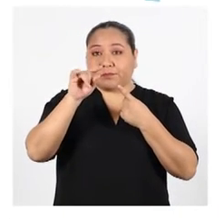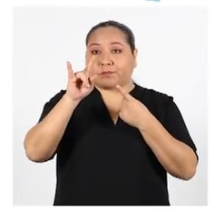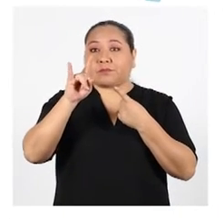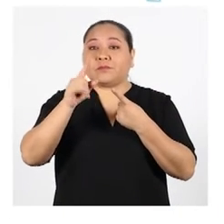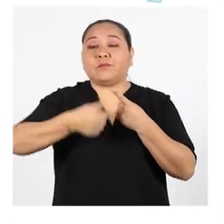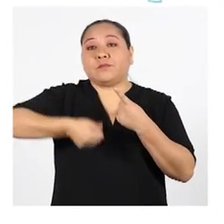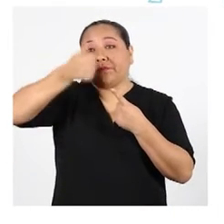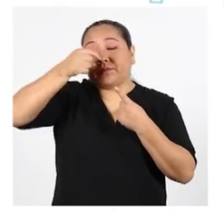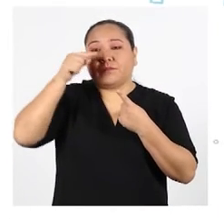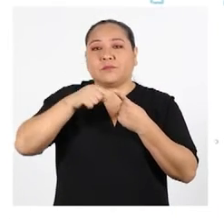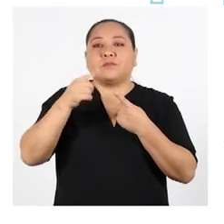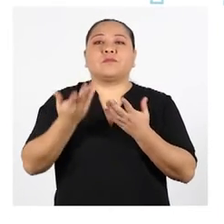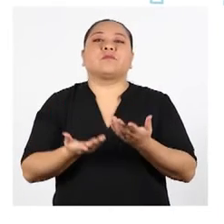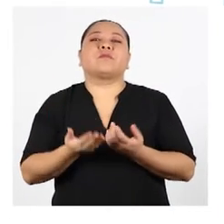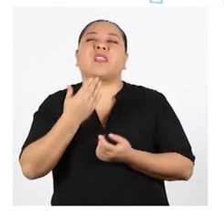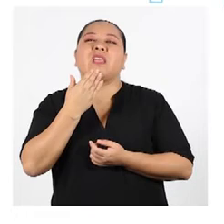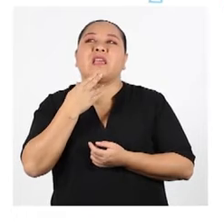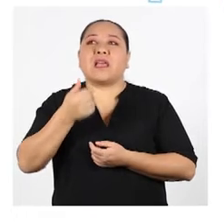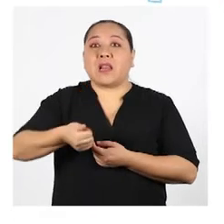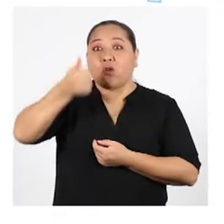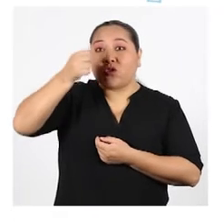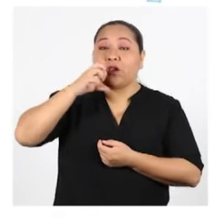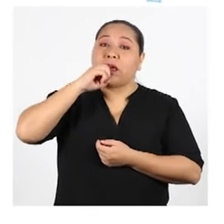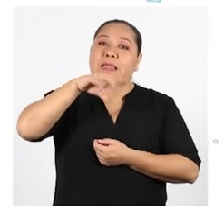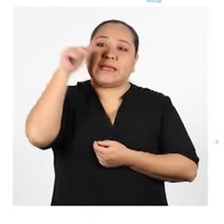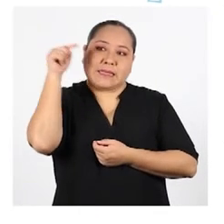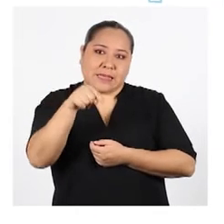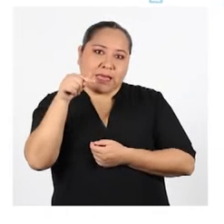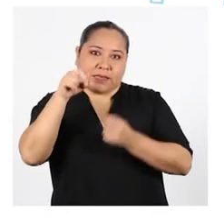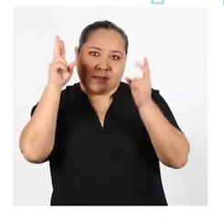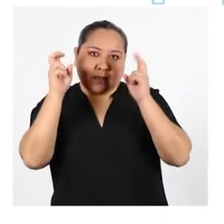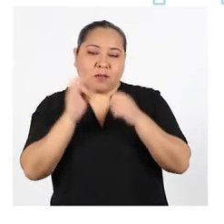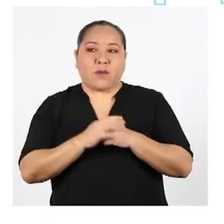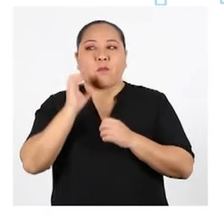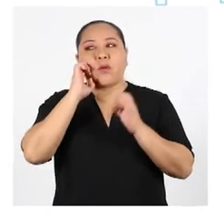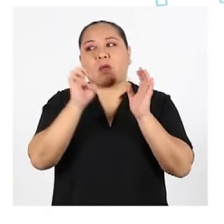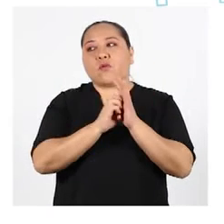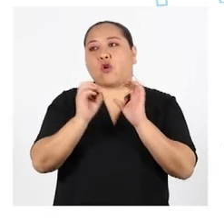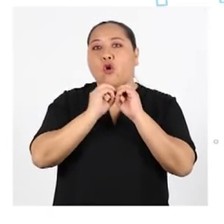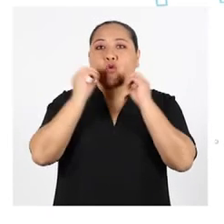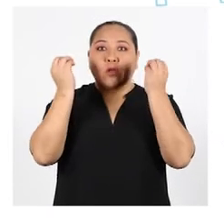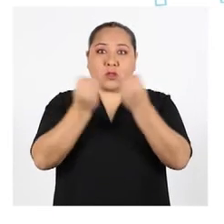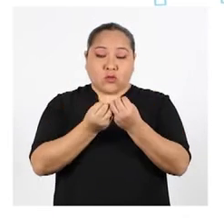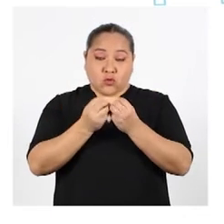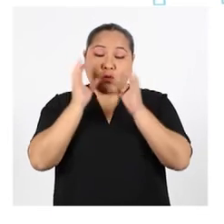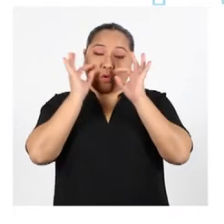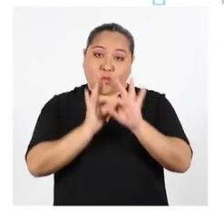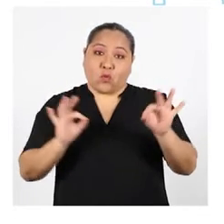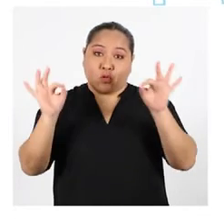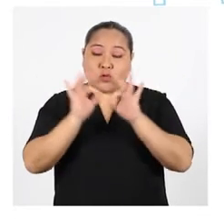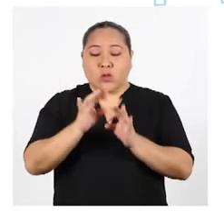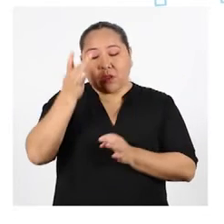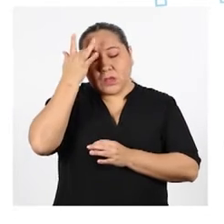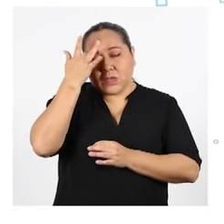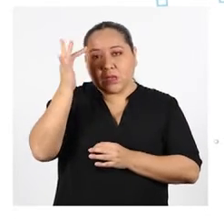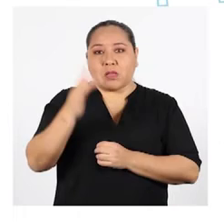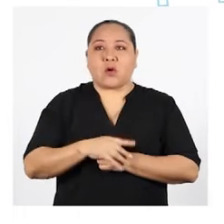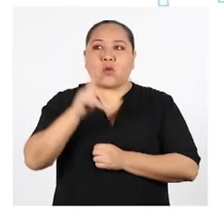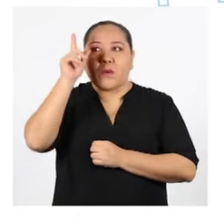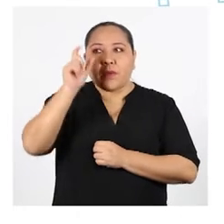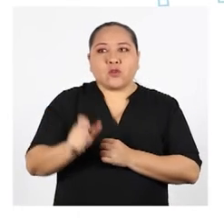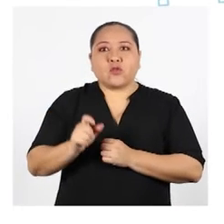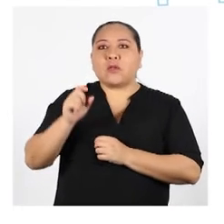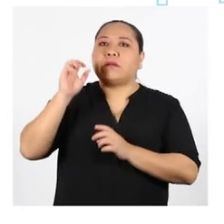autoridad, basados en lo que dice una autoridad sobre el tema, como una institución de prestigio, un intelectual,